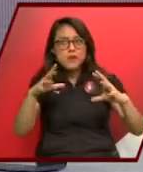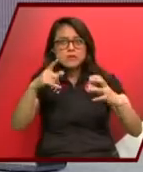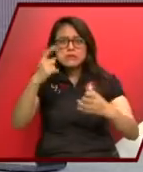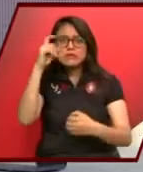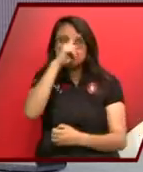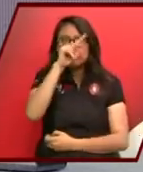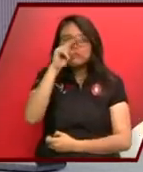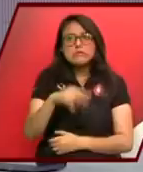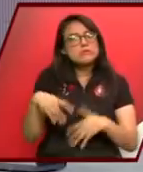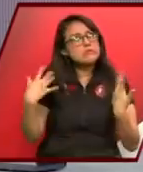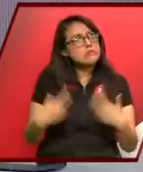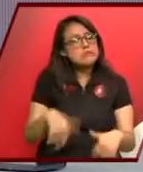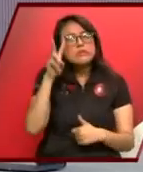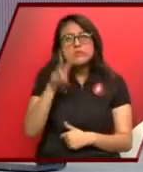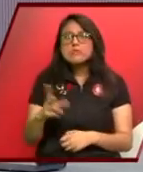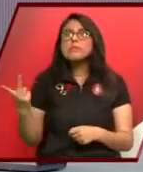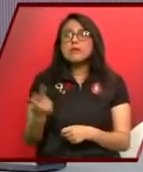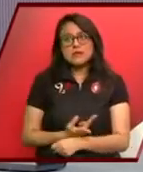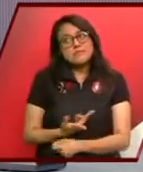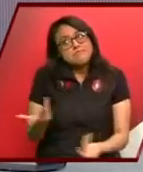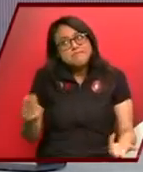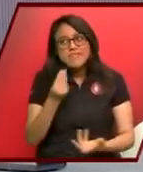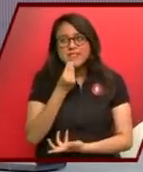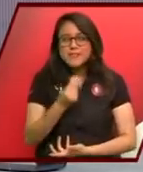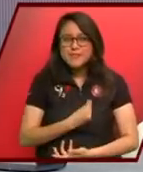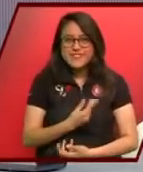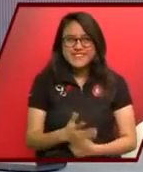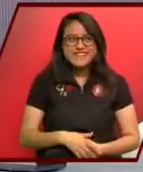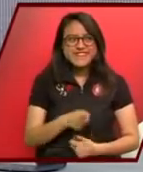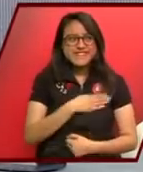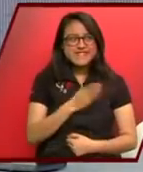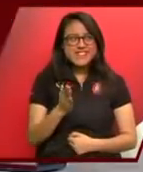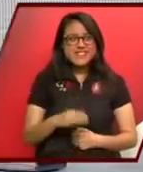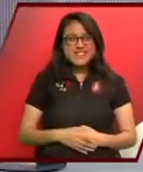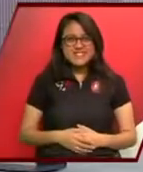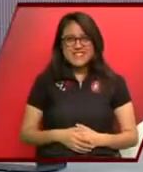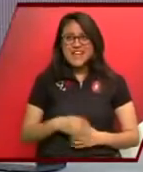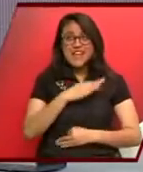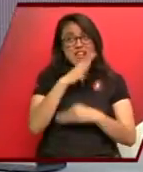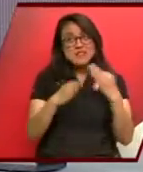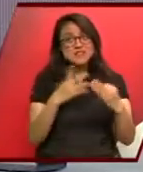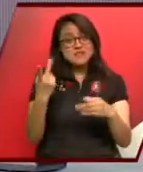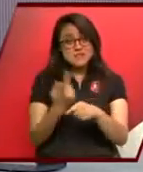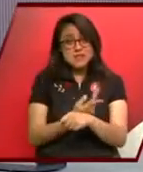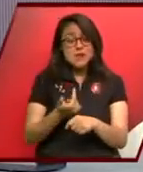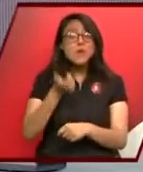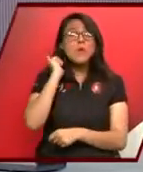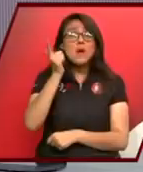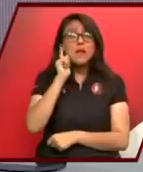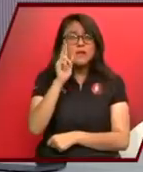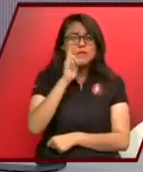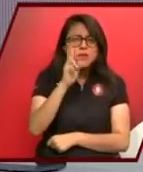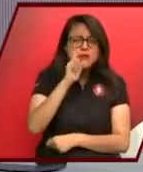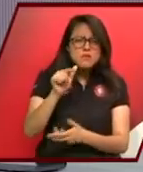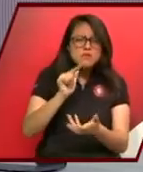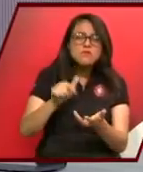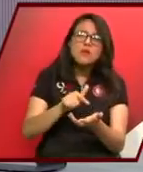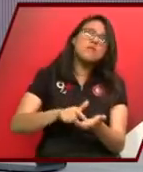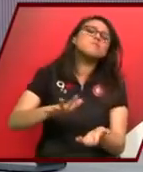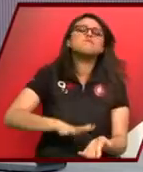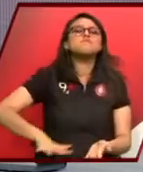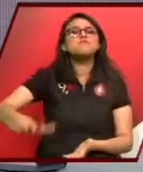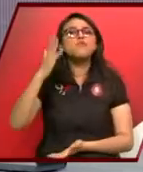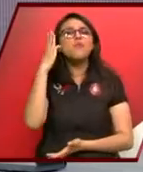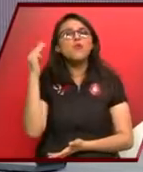un broncón, pero ¿para qué le cuento? Pero bueno, ahí está. A todos nos toca, pero ojalá que le echen un ojito allá en Morelia,